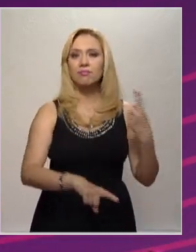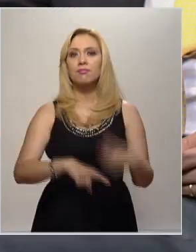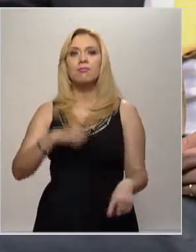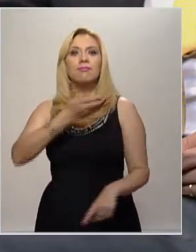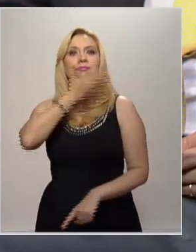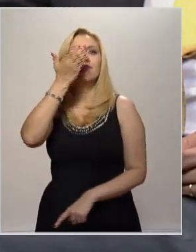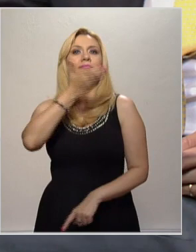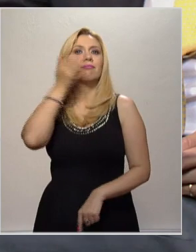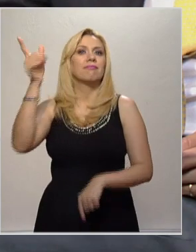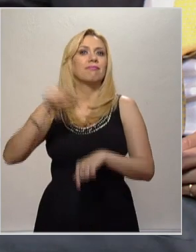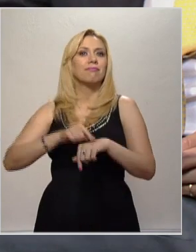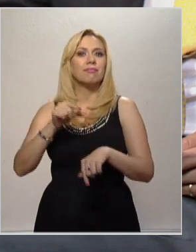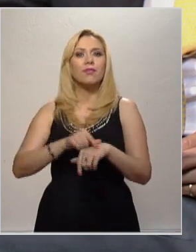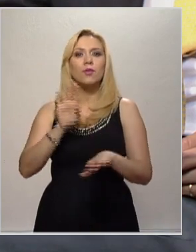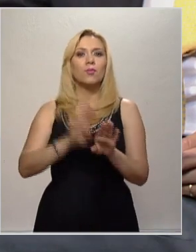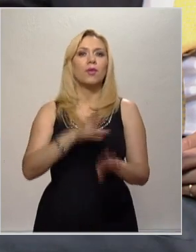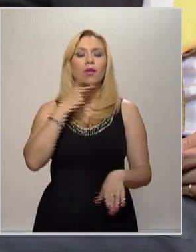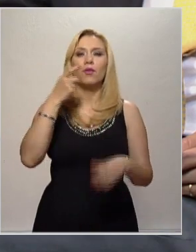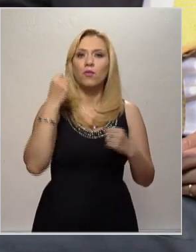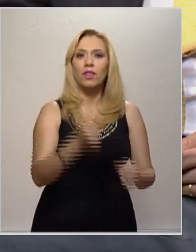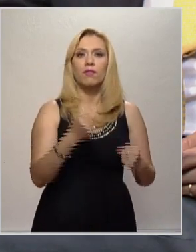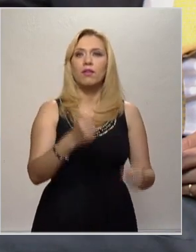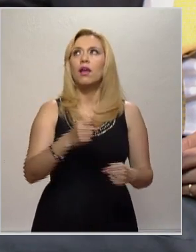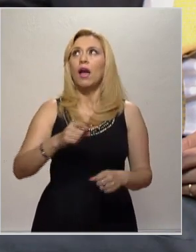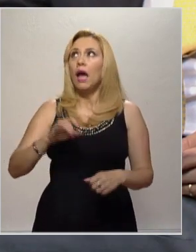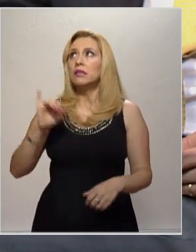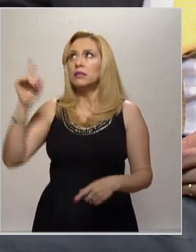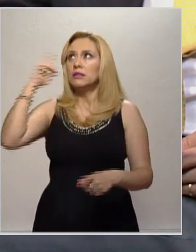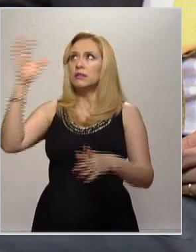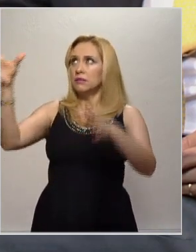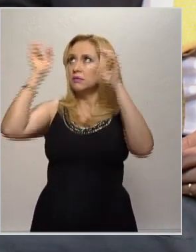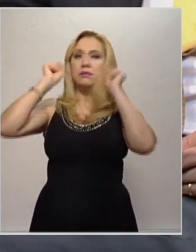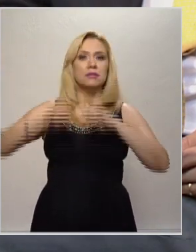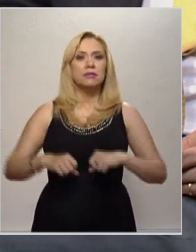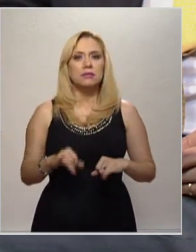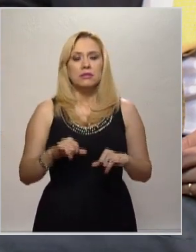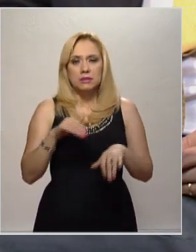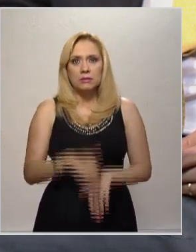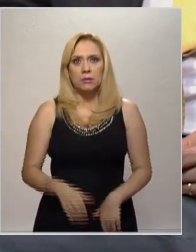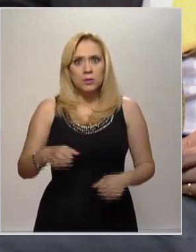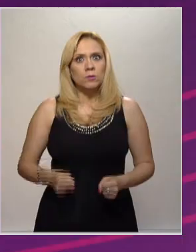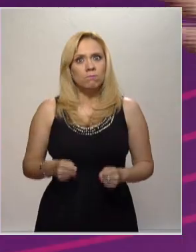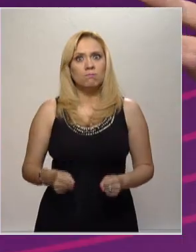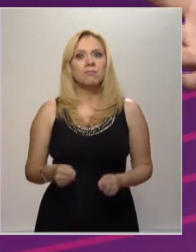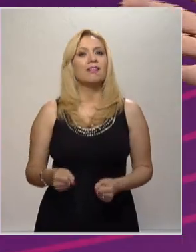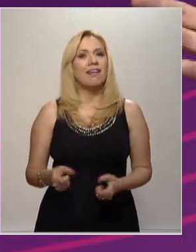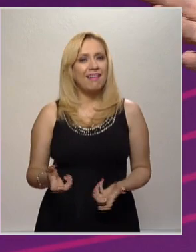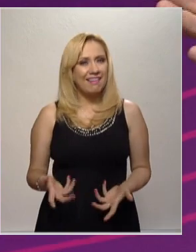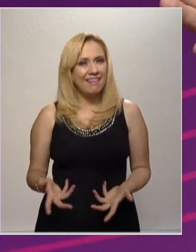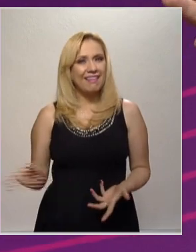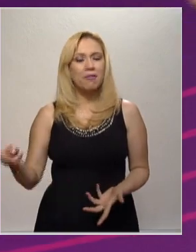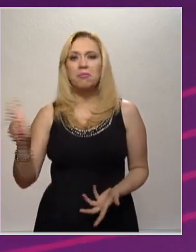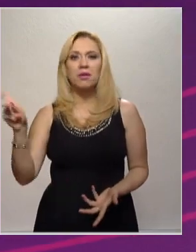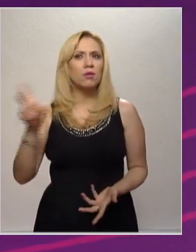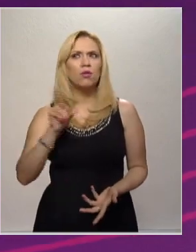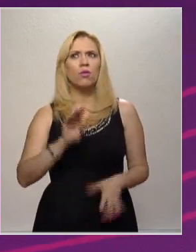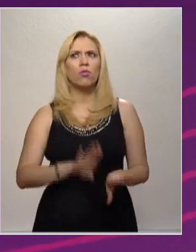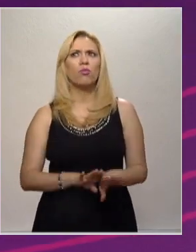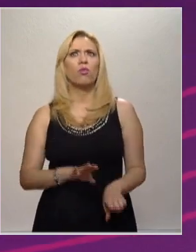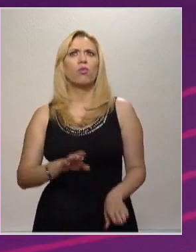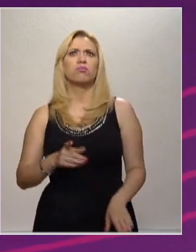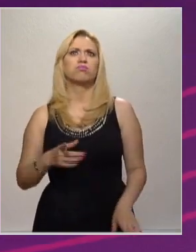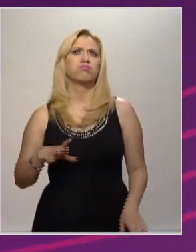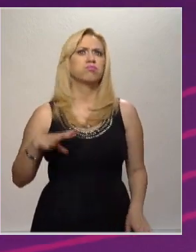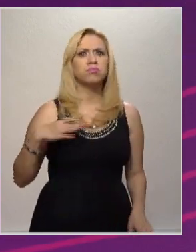desarrollan predisposiciones que se vuelven preconscientes, que se desarrollan ya sin pensarse, que